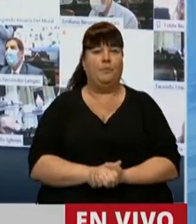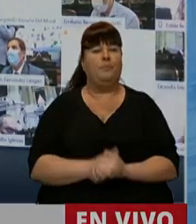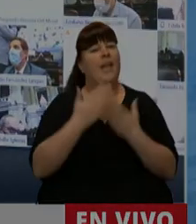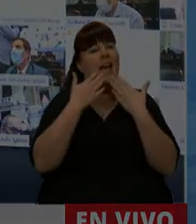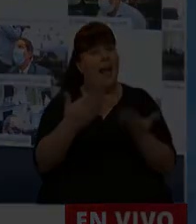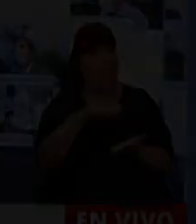Gracias, diputado.